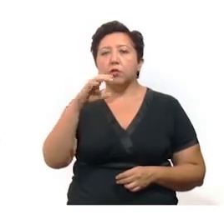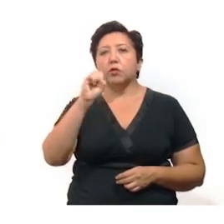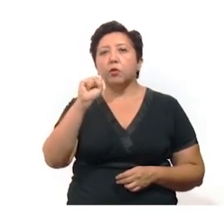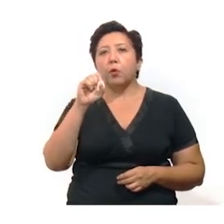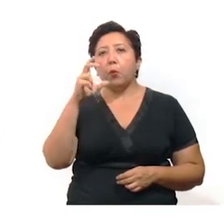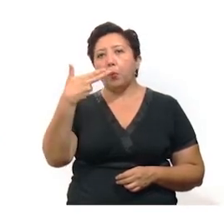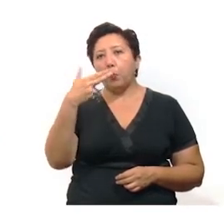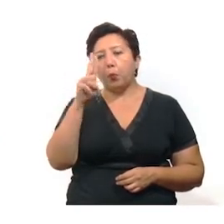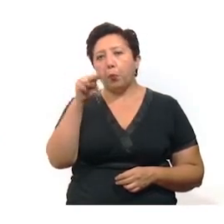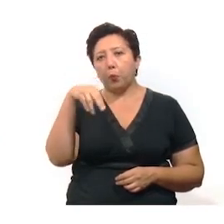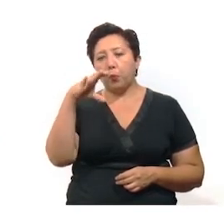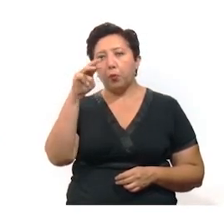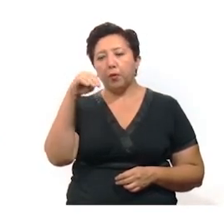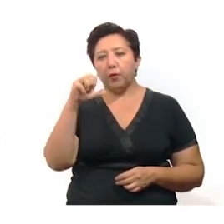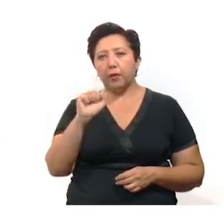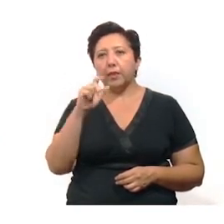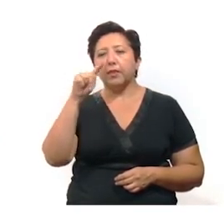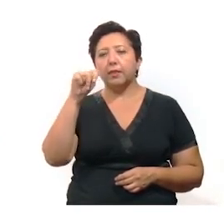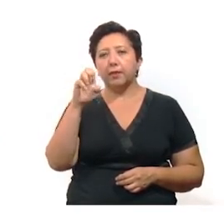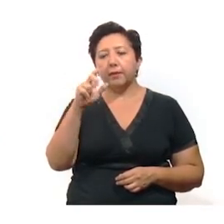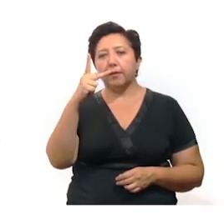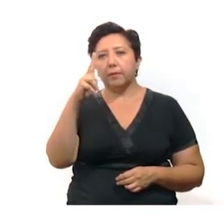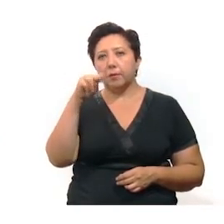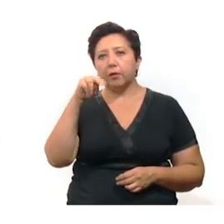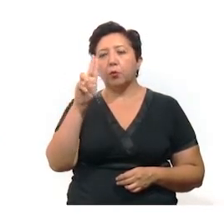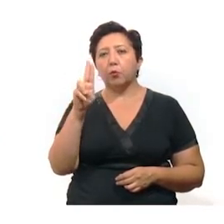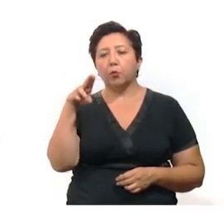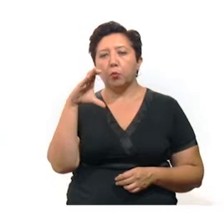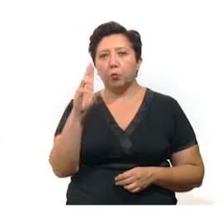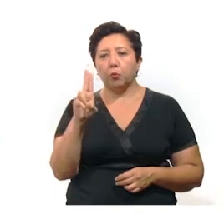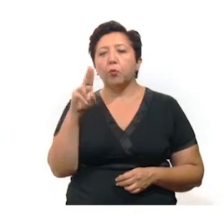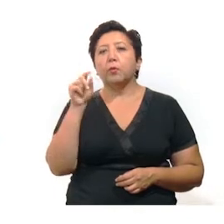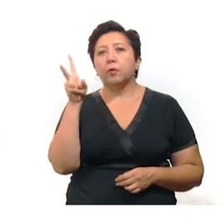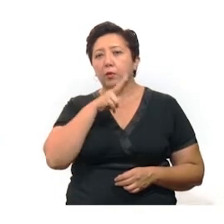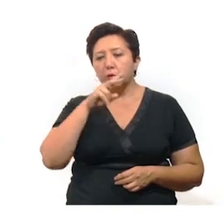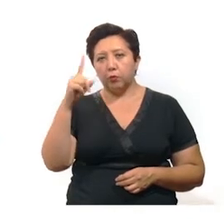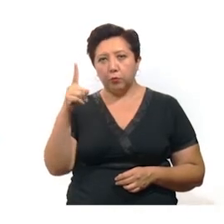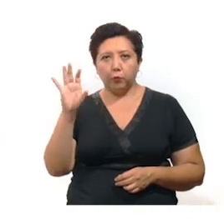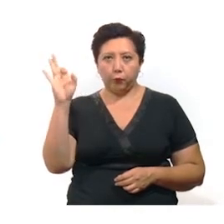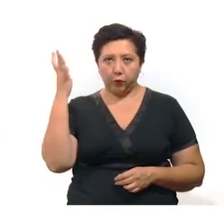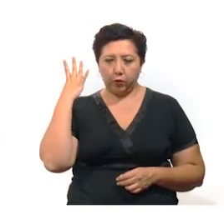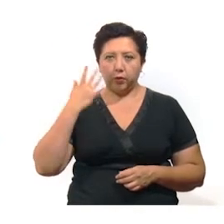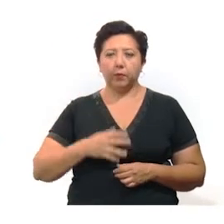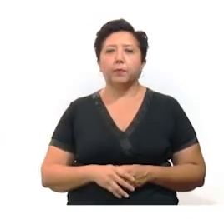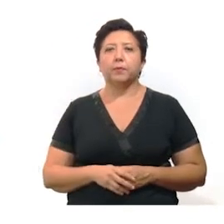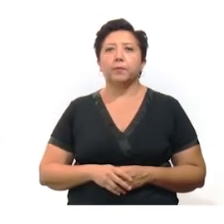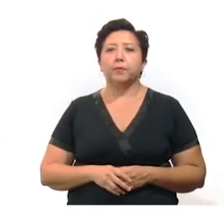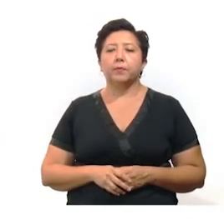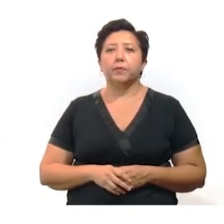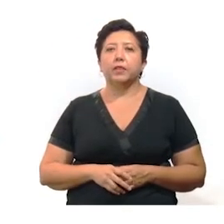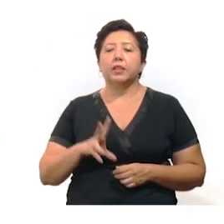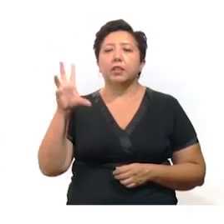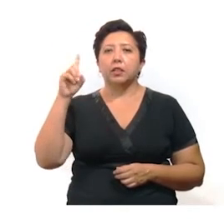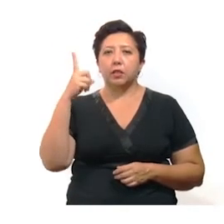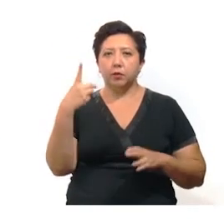Soncawich, Junucmá, Muna, Tepacán, Sucacap, Ucú, Umán y Valladolid y 1 foráneo. De